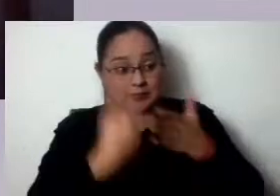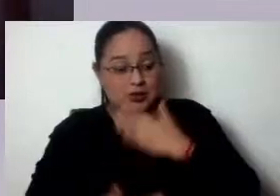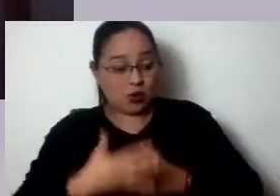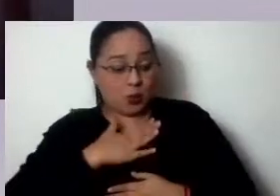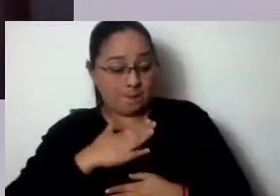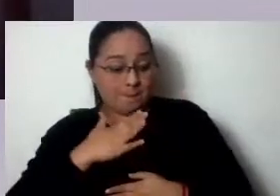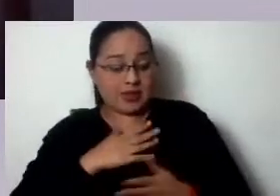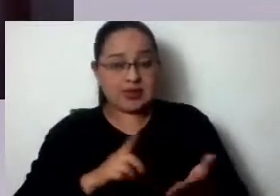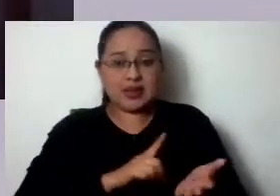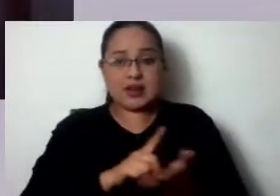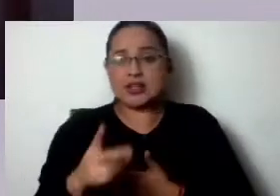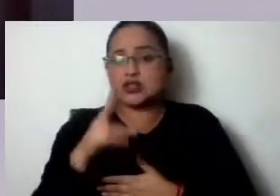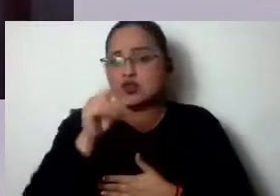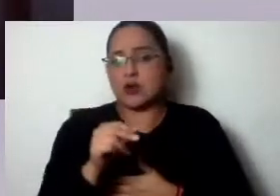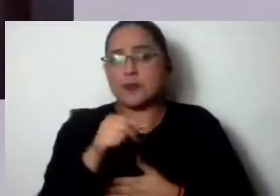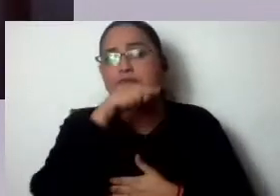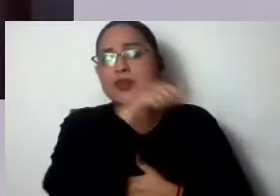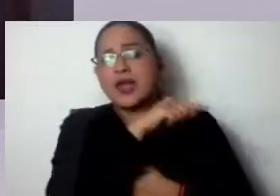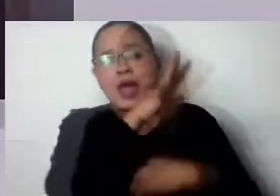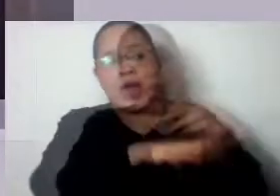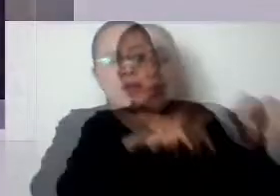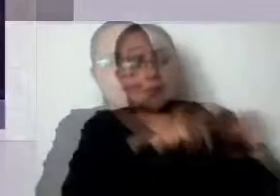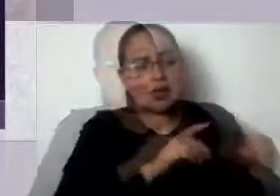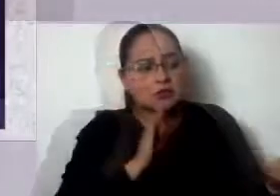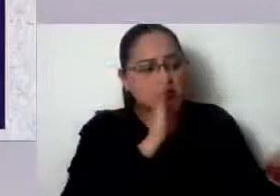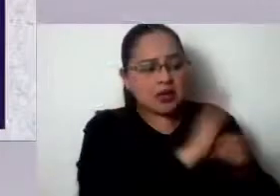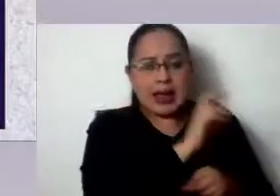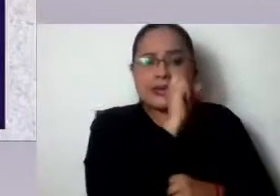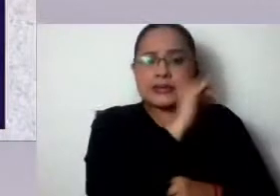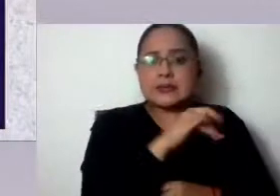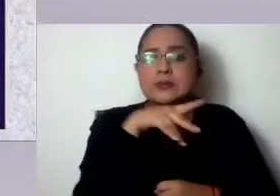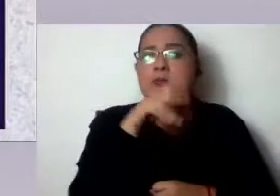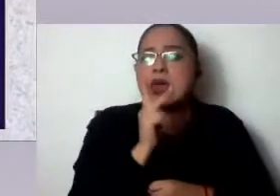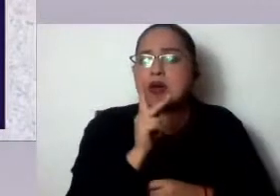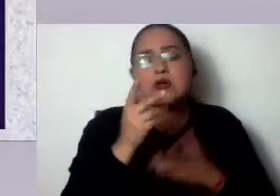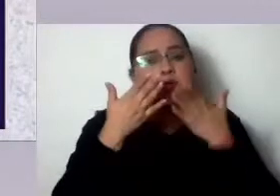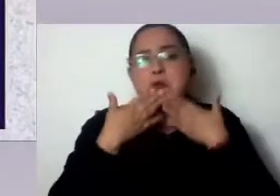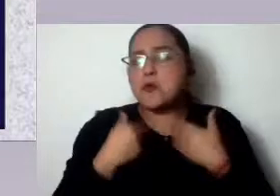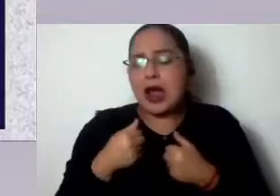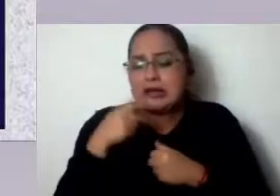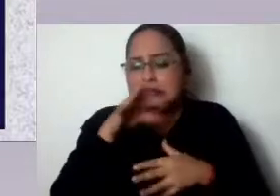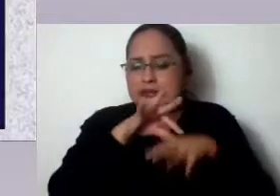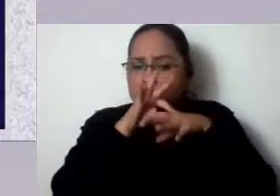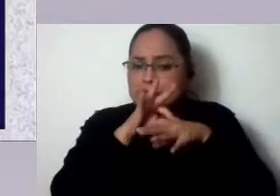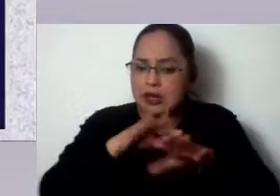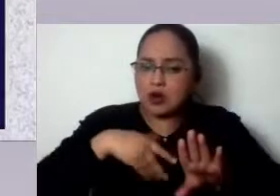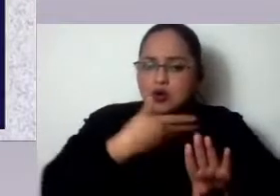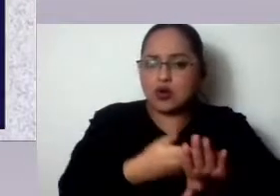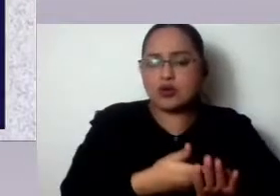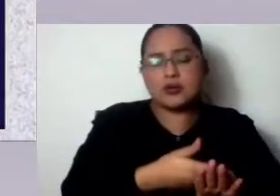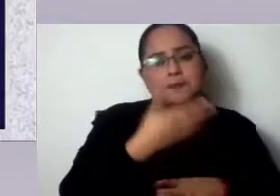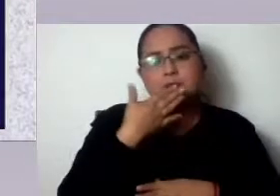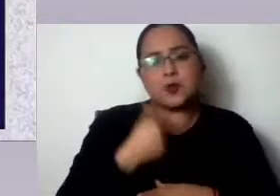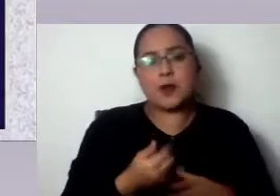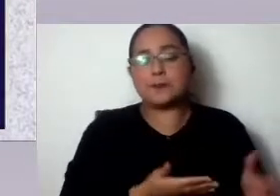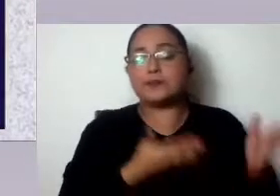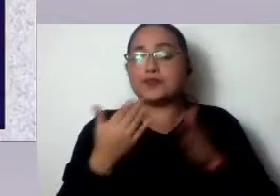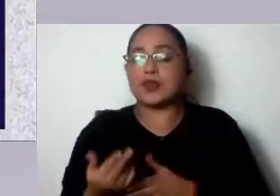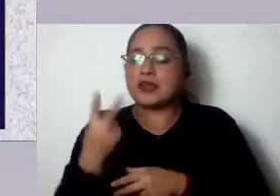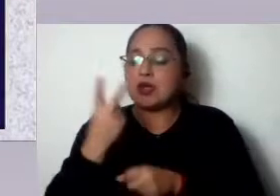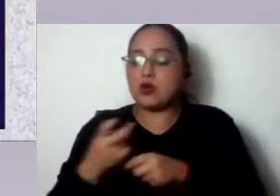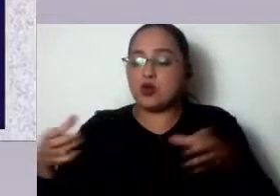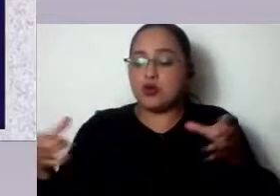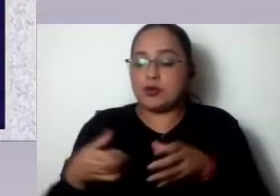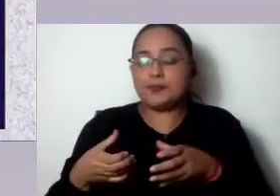fundación era la protección de los animales en forma posterior la segunda sala sostuvo en el amparo en